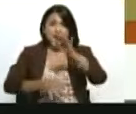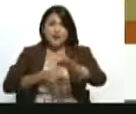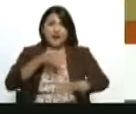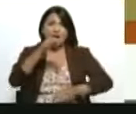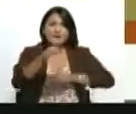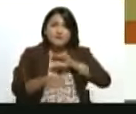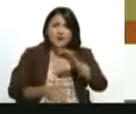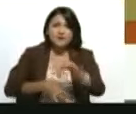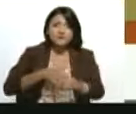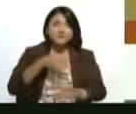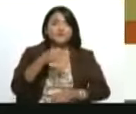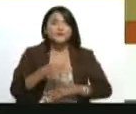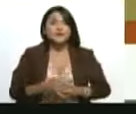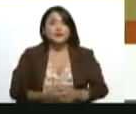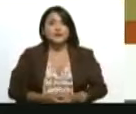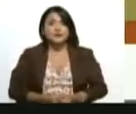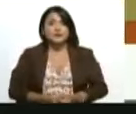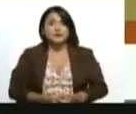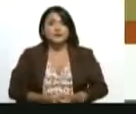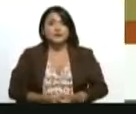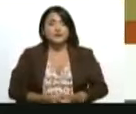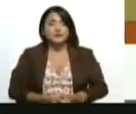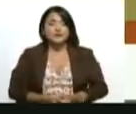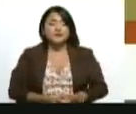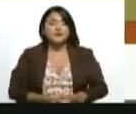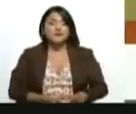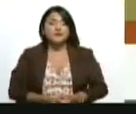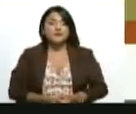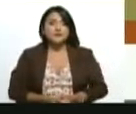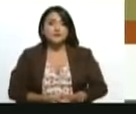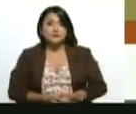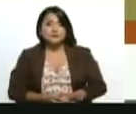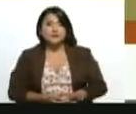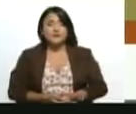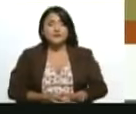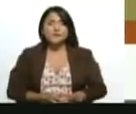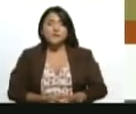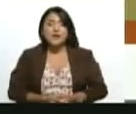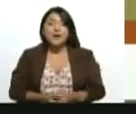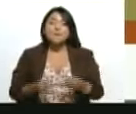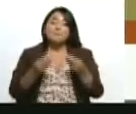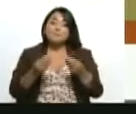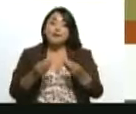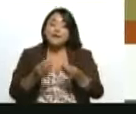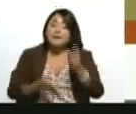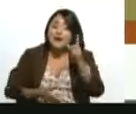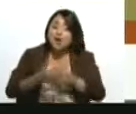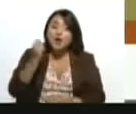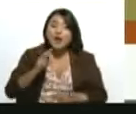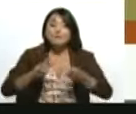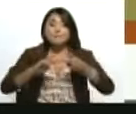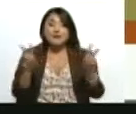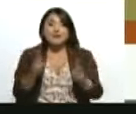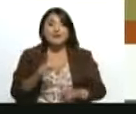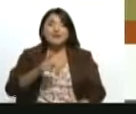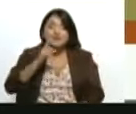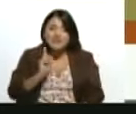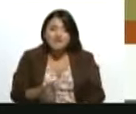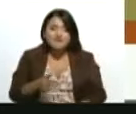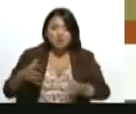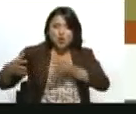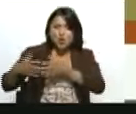dice Chávez, que aún para construir la paz hay que tener